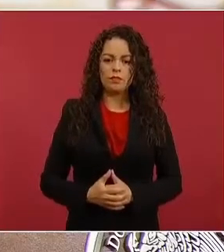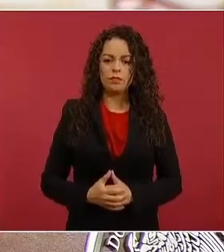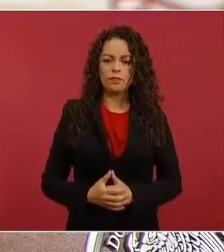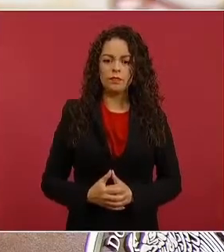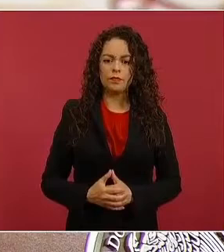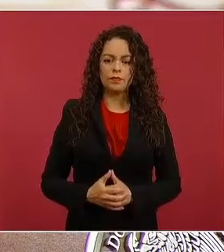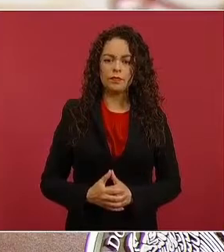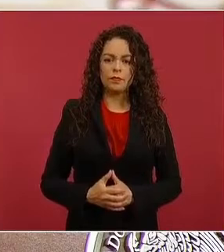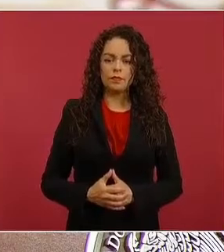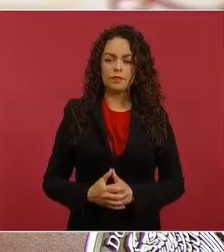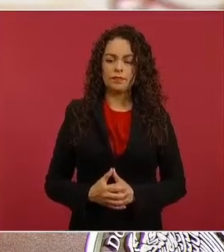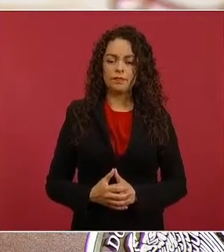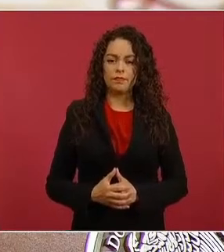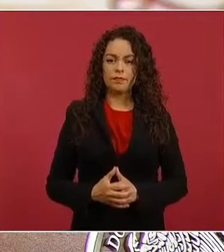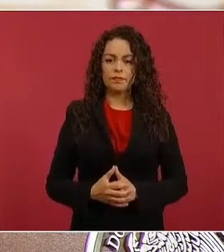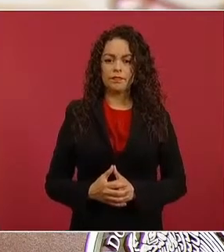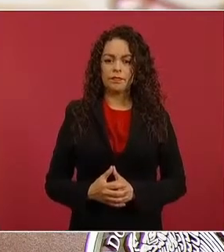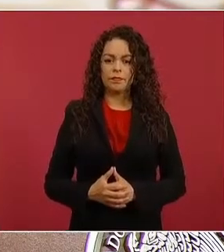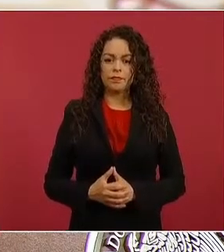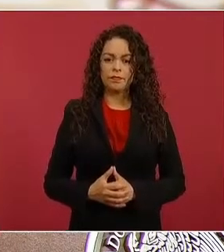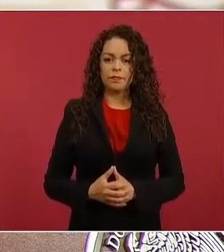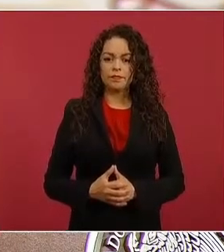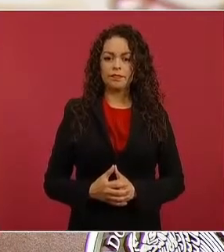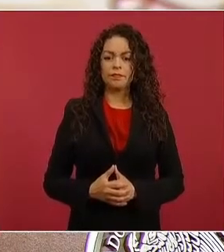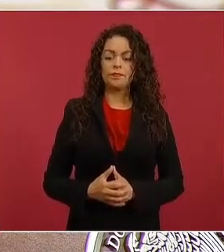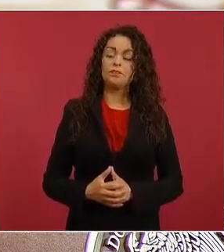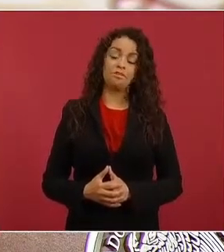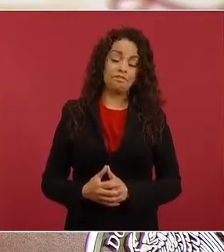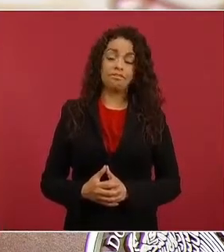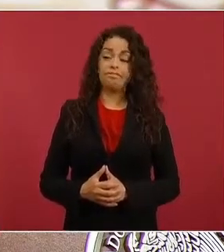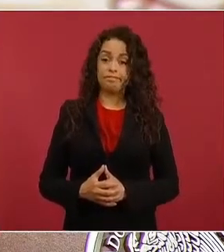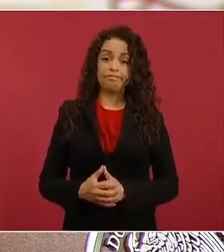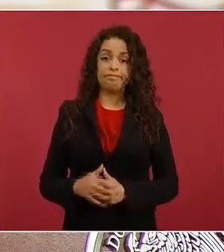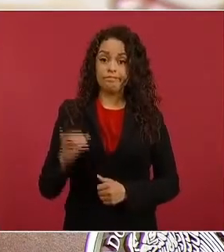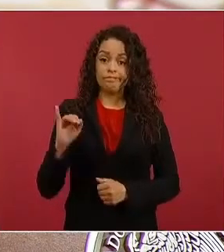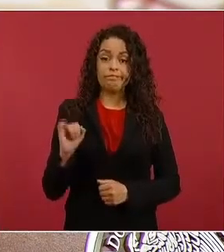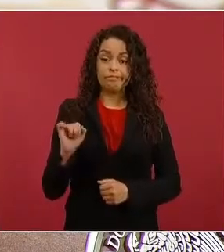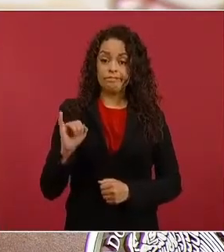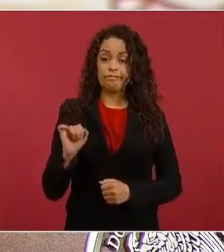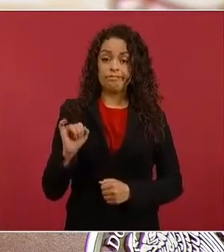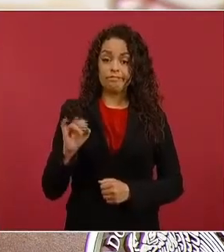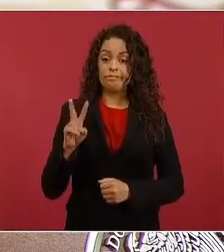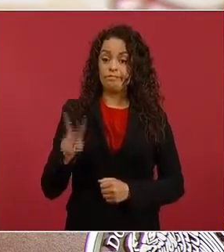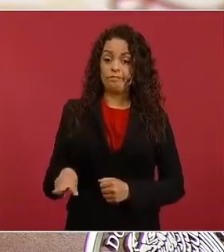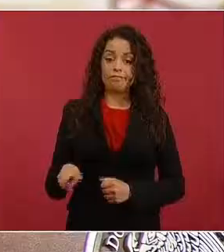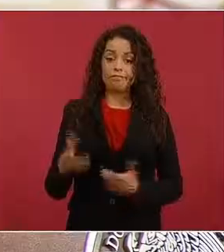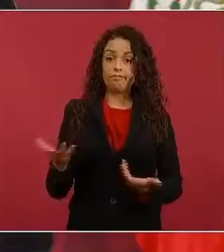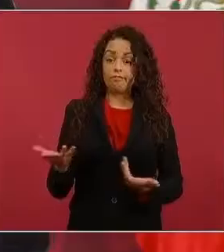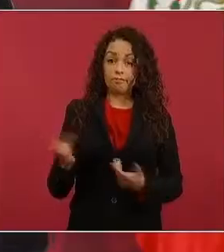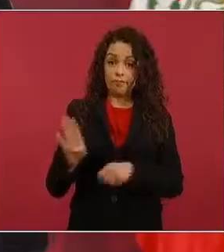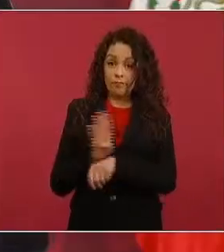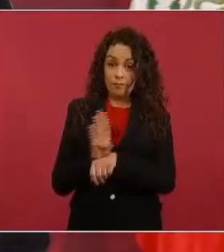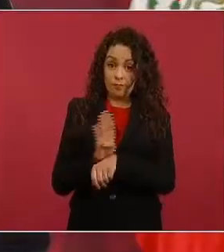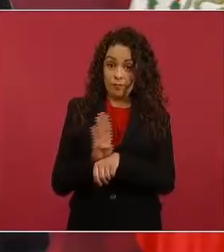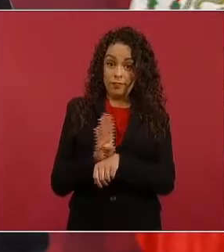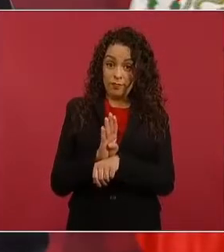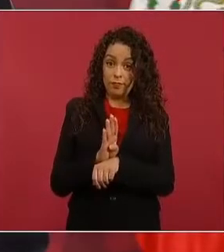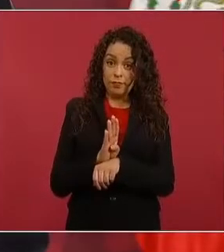operar las máquinas, y desde luego no habían prestaciones de ningún